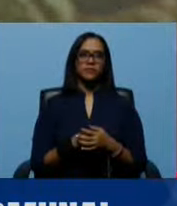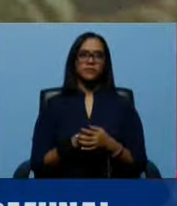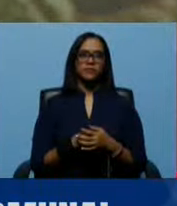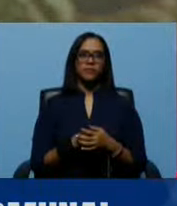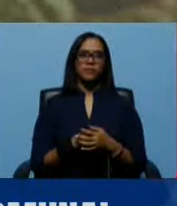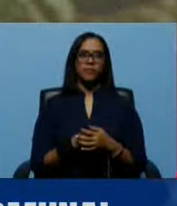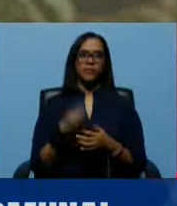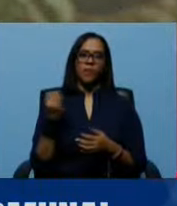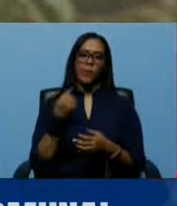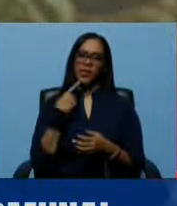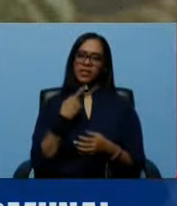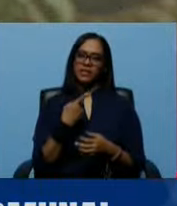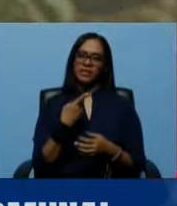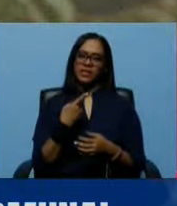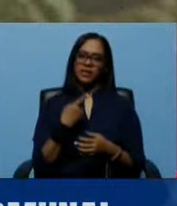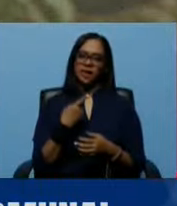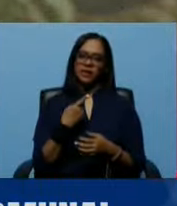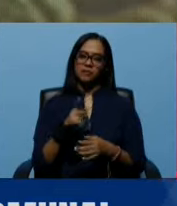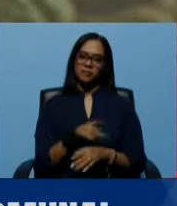¿Cómo es que decía Shakespeare?